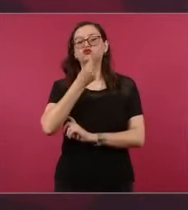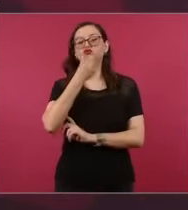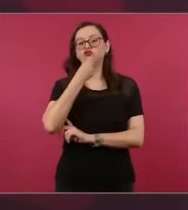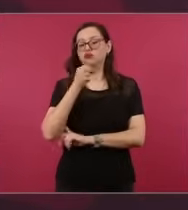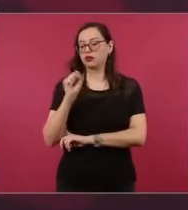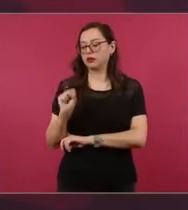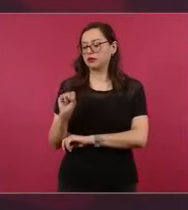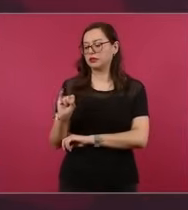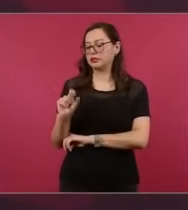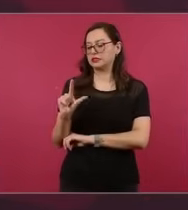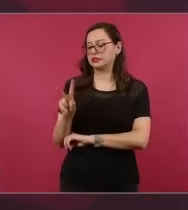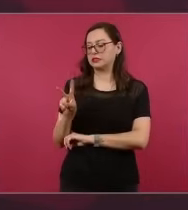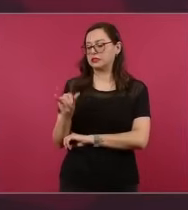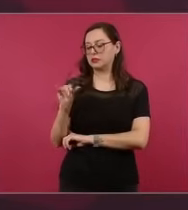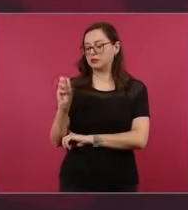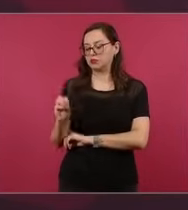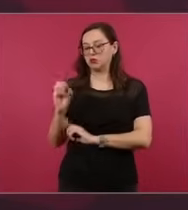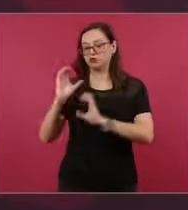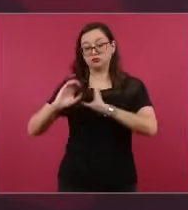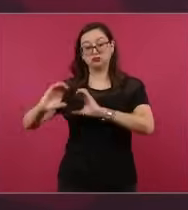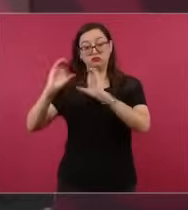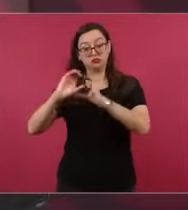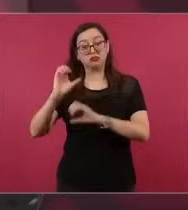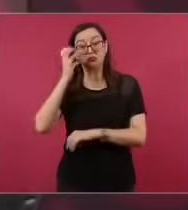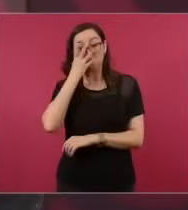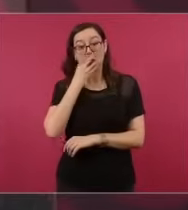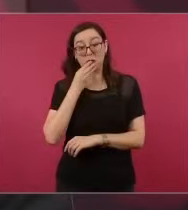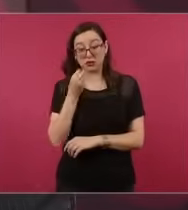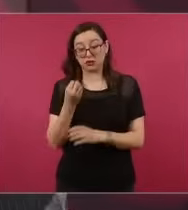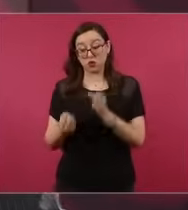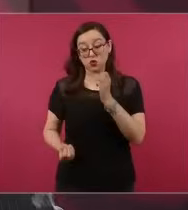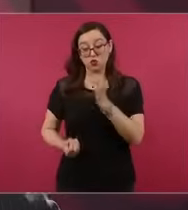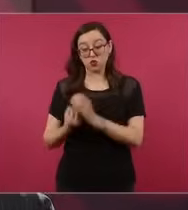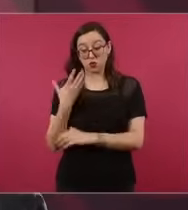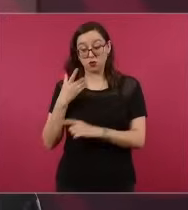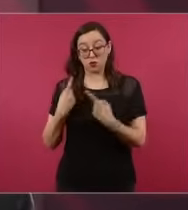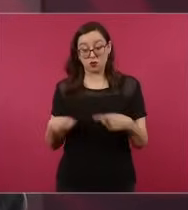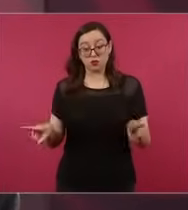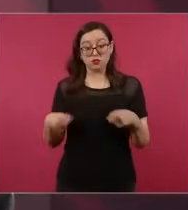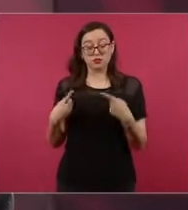sobre eso. Ahí se las recomiendo, de su nuevo disco.